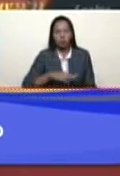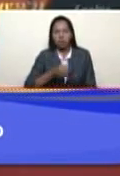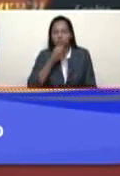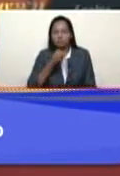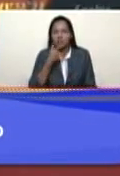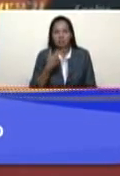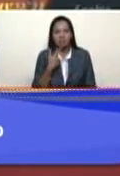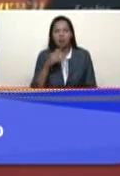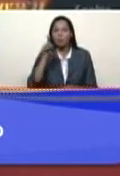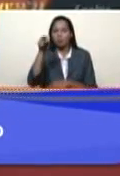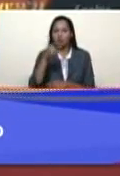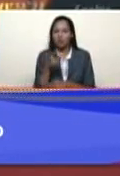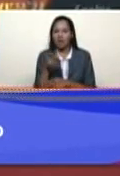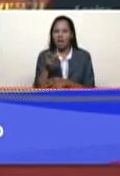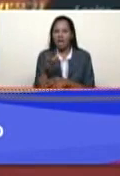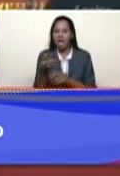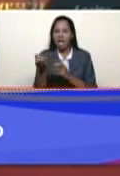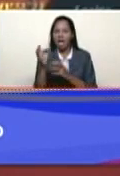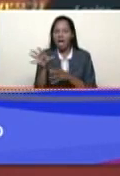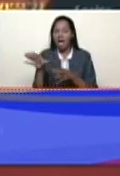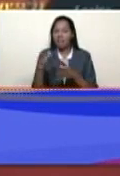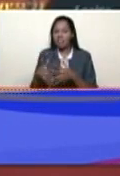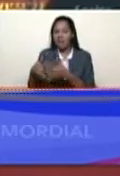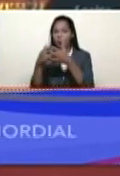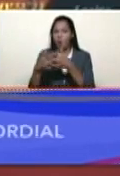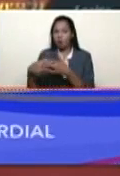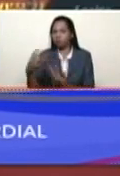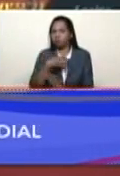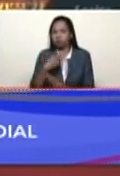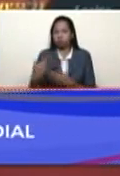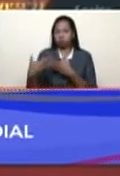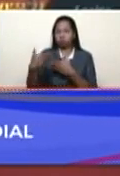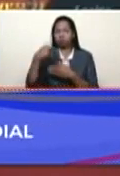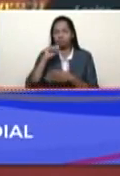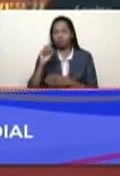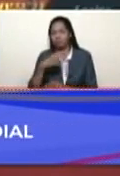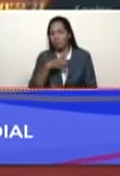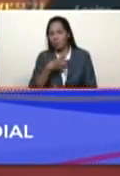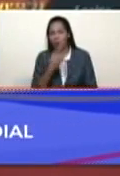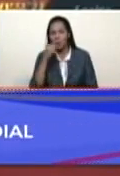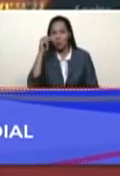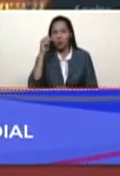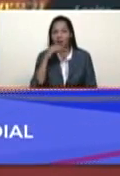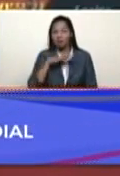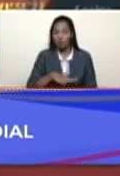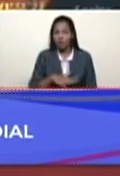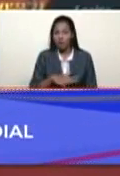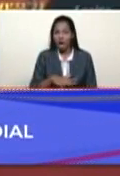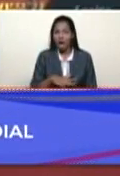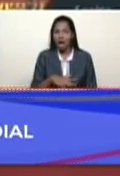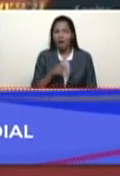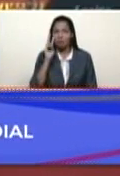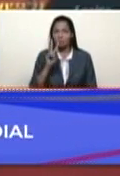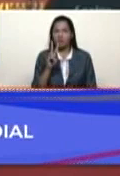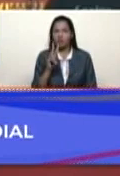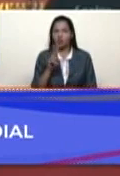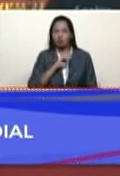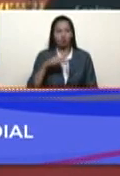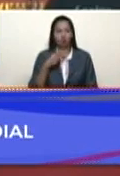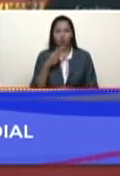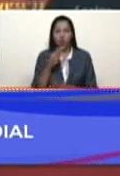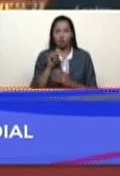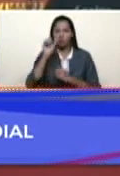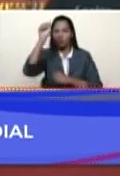el imperialismo no puede con nosotros. Porque es una historia que se va hilando de heroísmo,